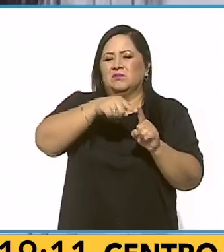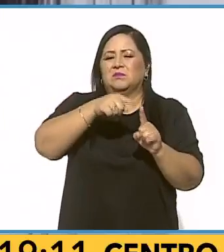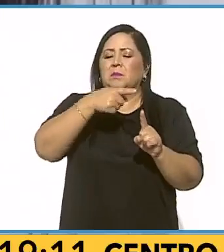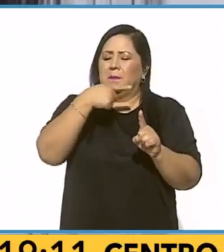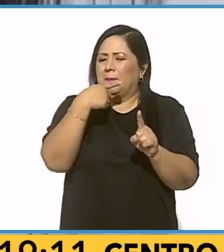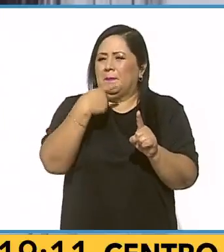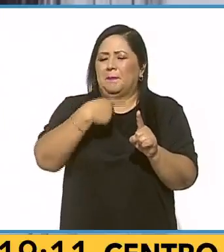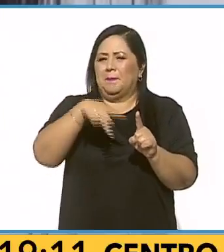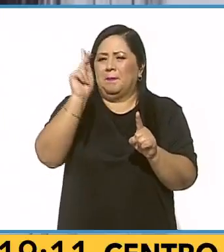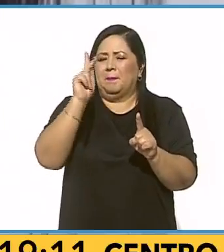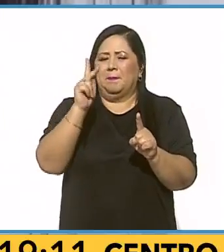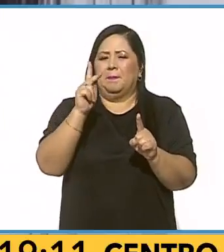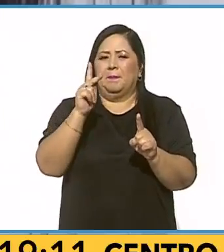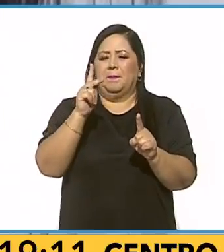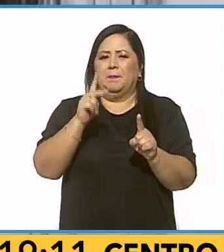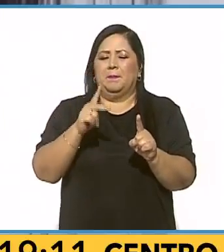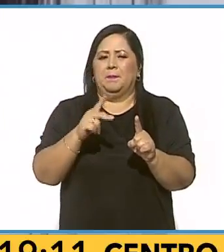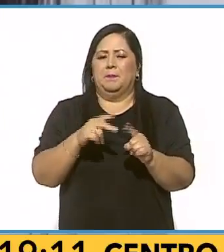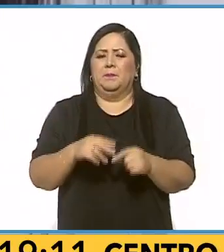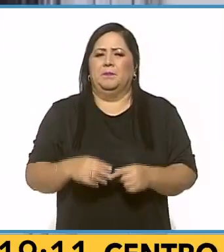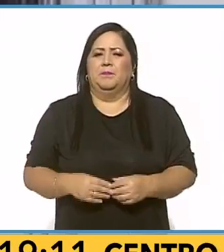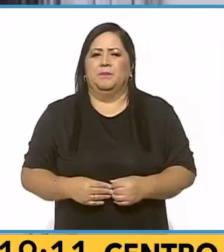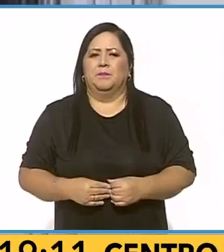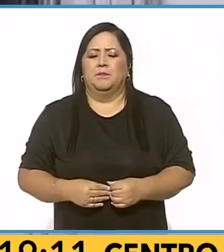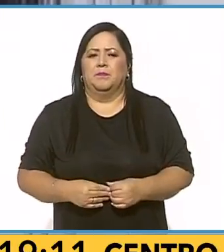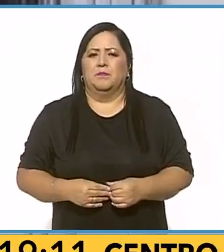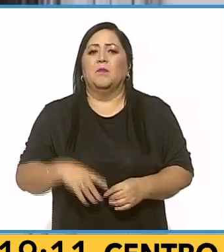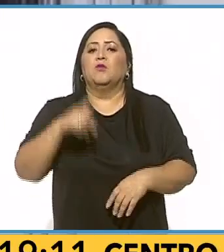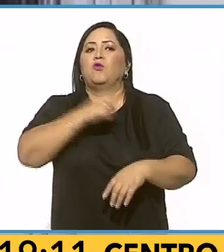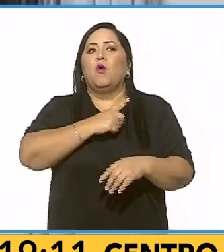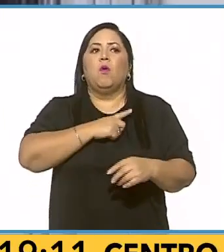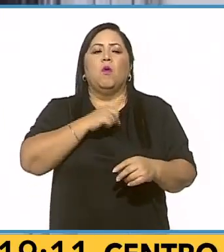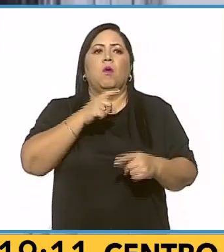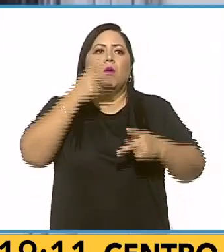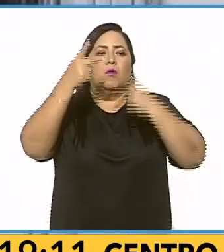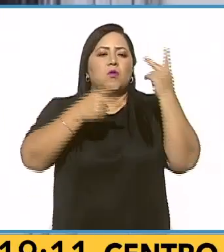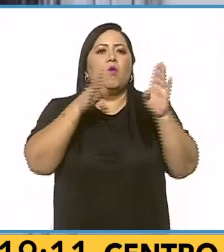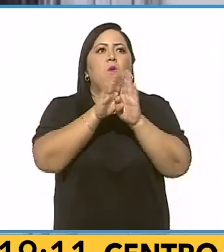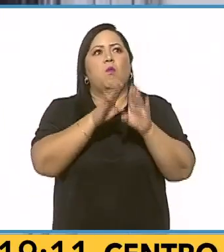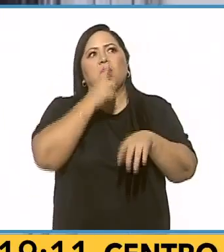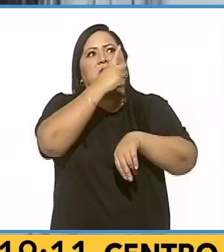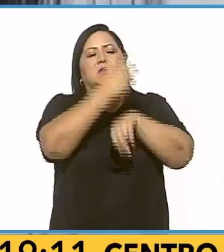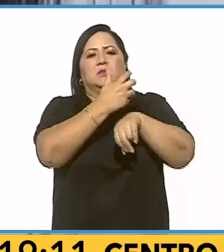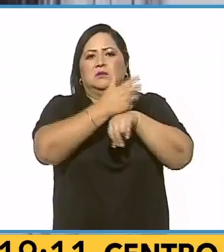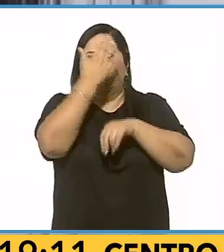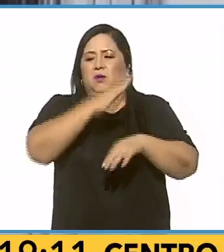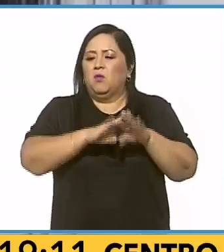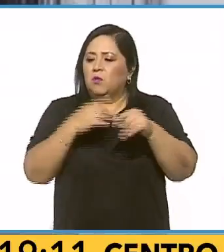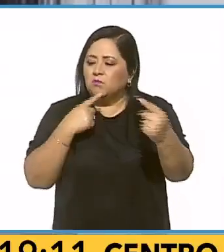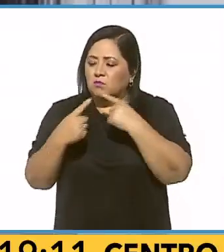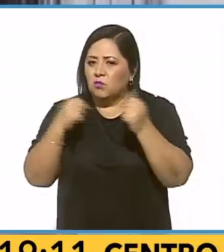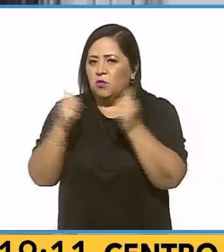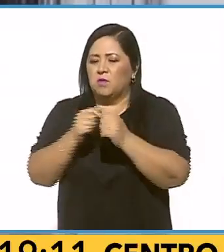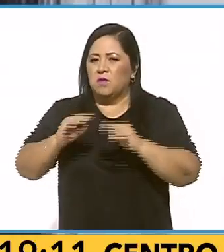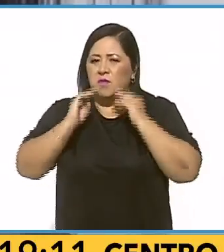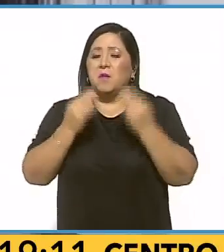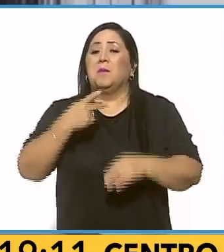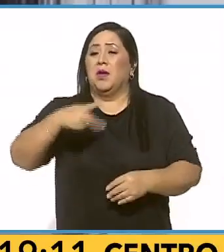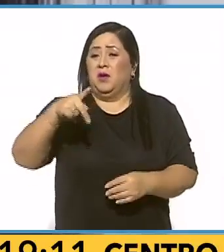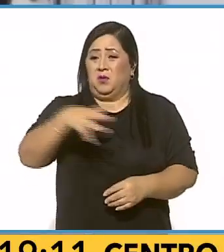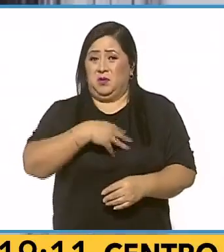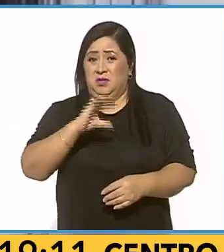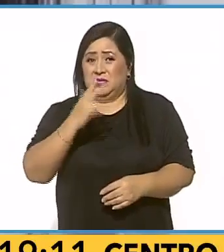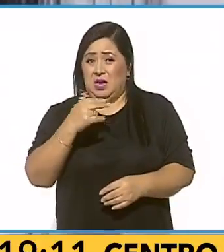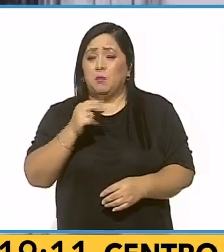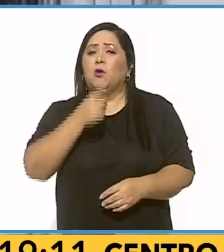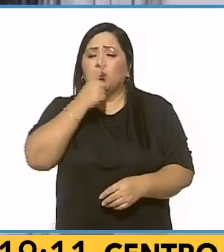sé que evidentemente genera mucha polémica el tema de cómo Estados Unidos lleva a cabo estas negociaciones, pero finalmente Ovidio Guzmán